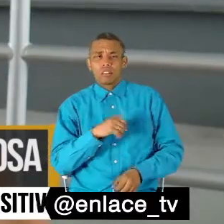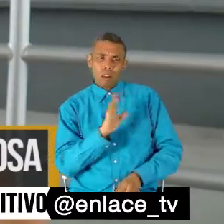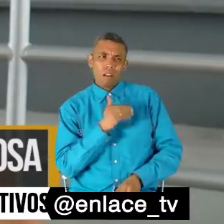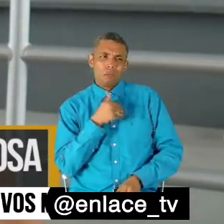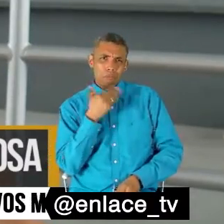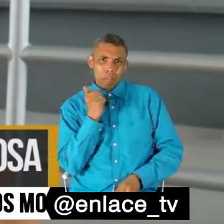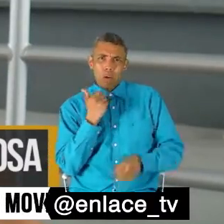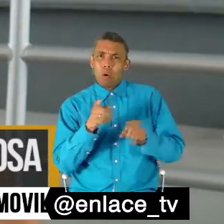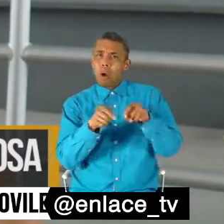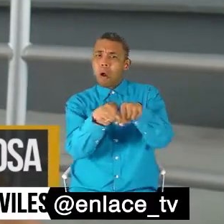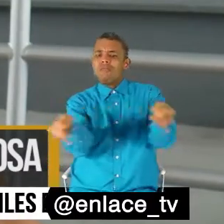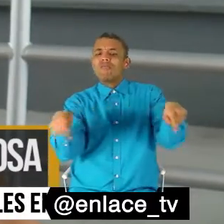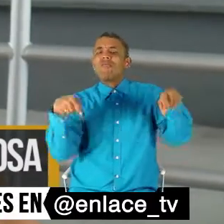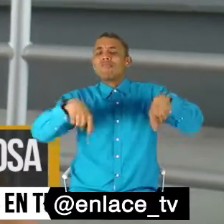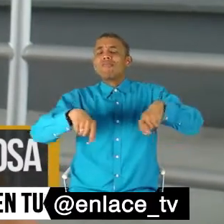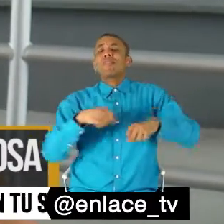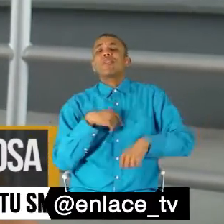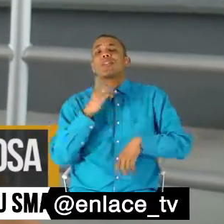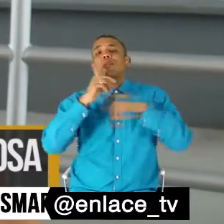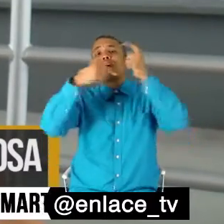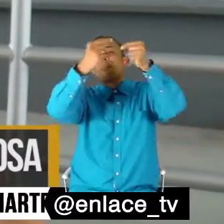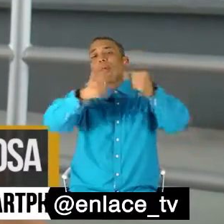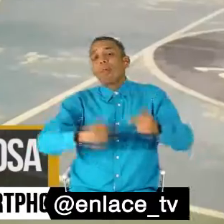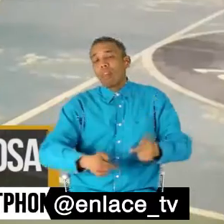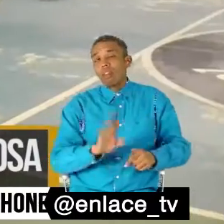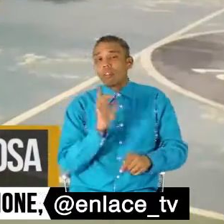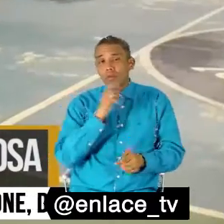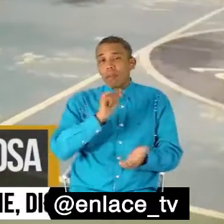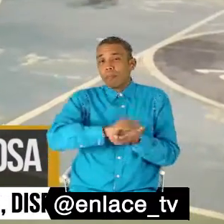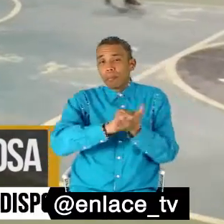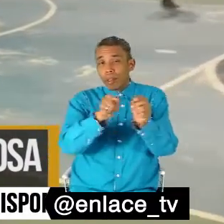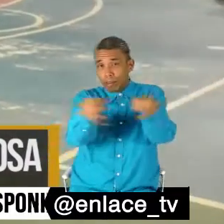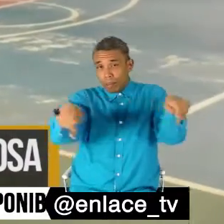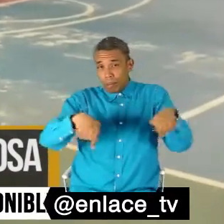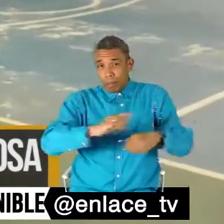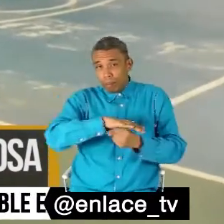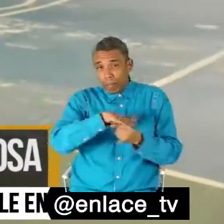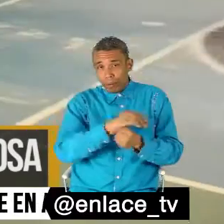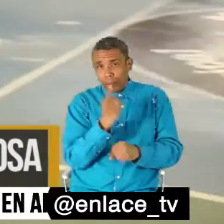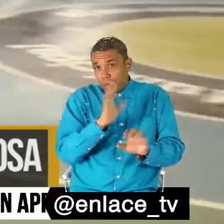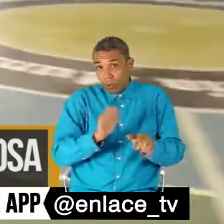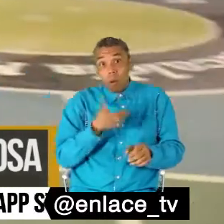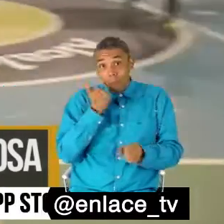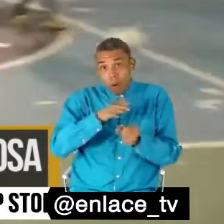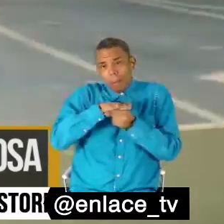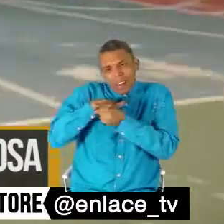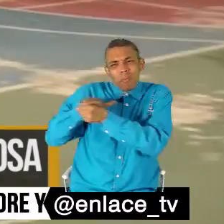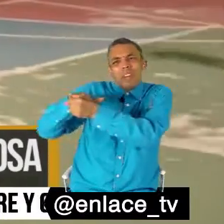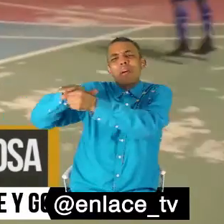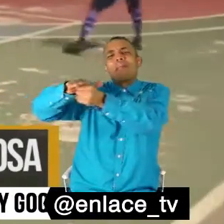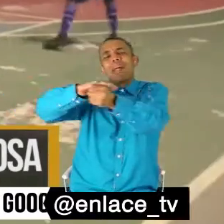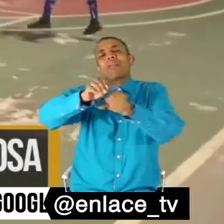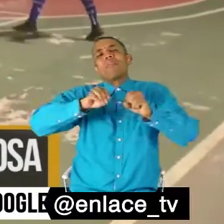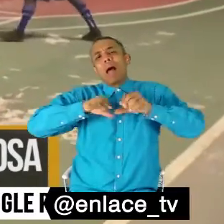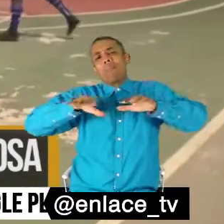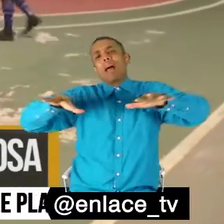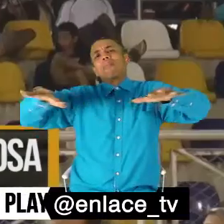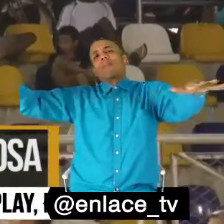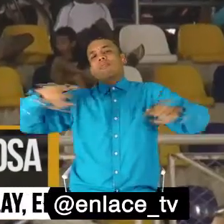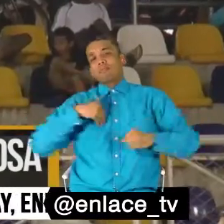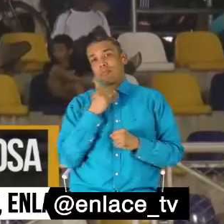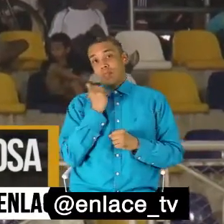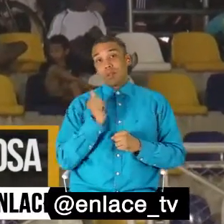a estar ya, con la ayuda de Dios, a las 7:30 y a las 8:30 de la noche. Esta justa del microfútbol ha permitido llevar a los barrios de la ciudad espacios deportivos